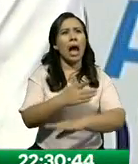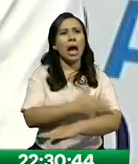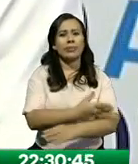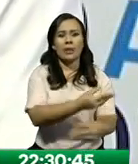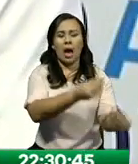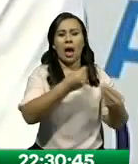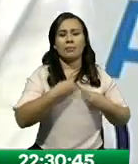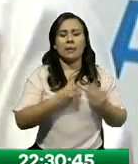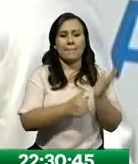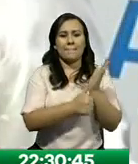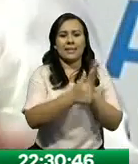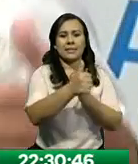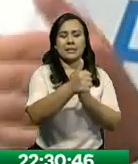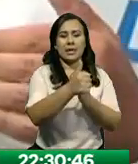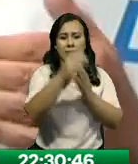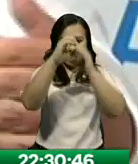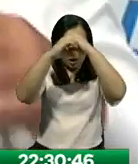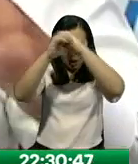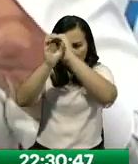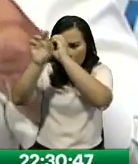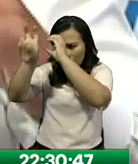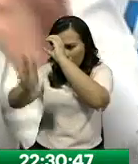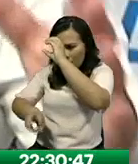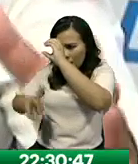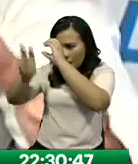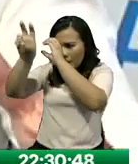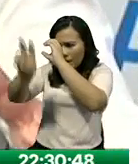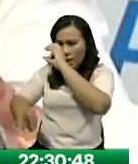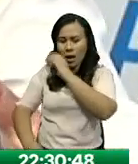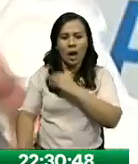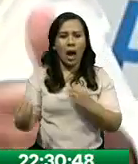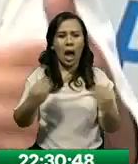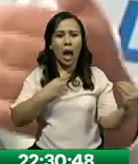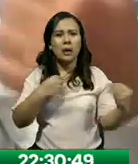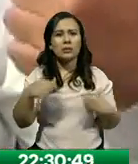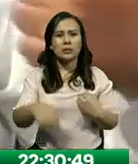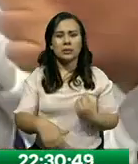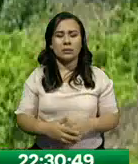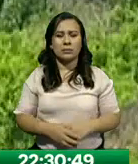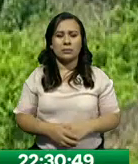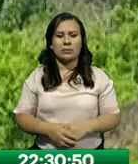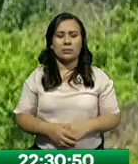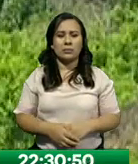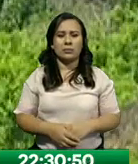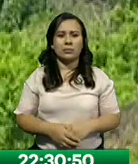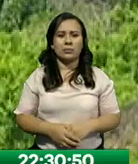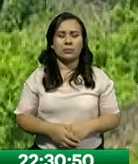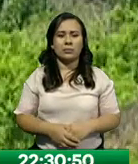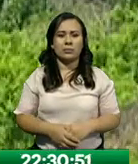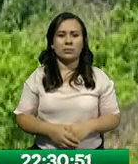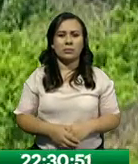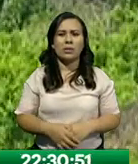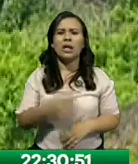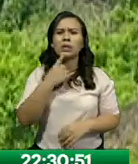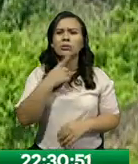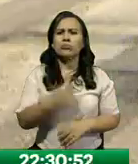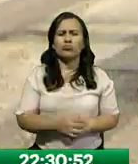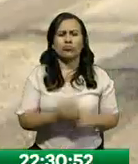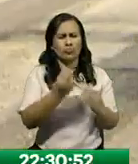Minas un informe en el que dicen que 7 de esas canteras que están bajo su